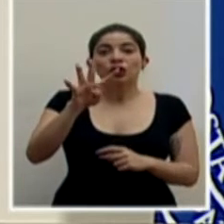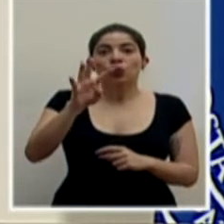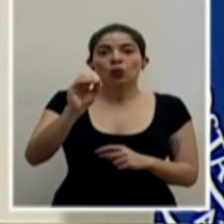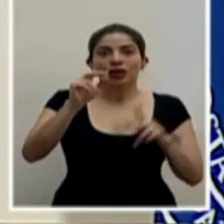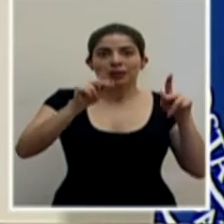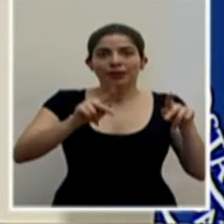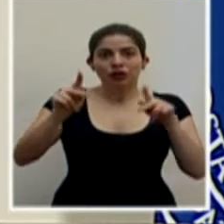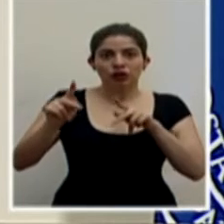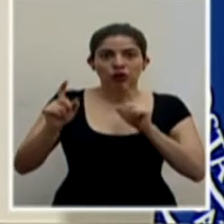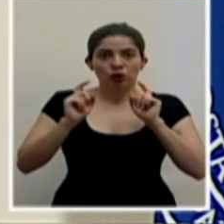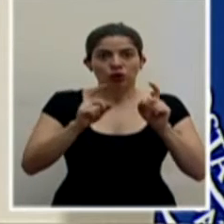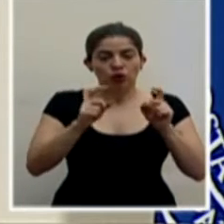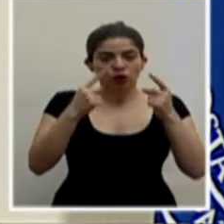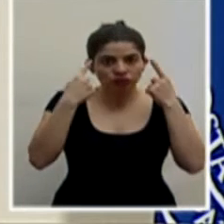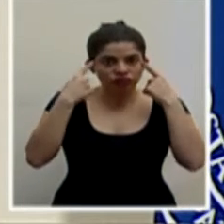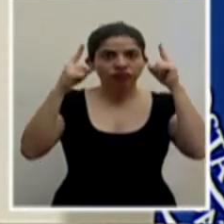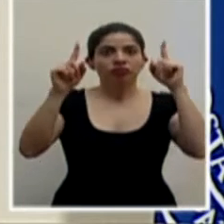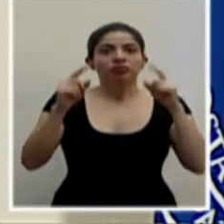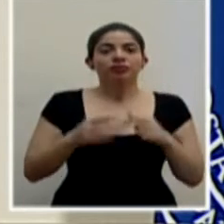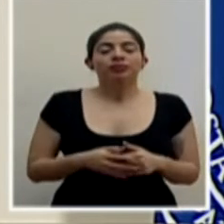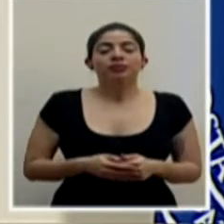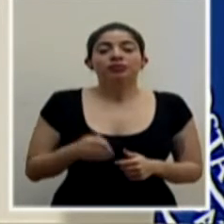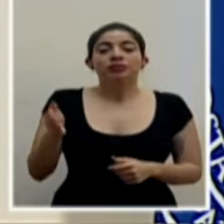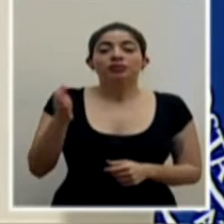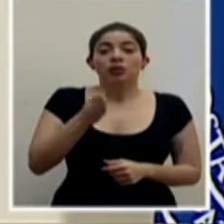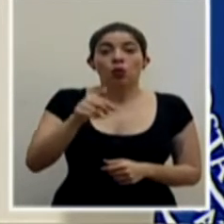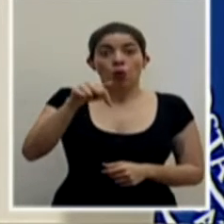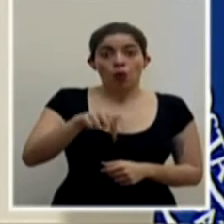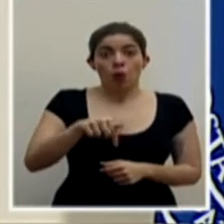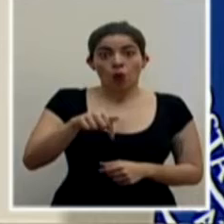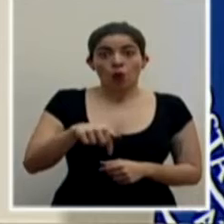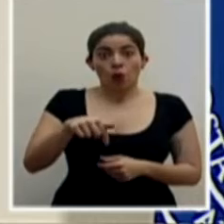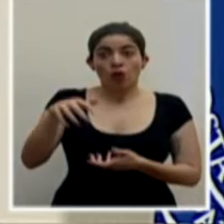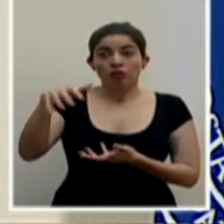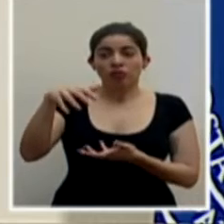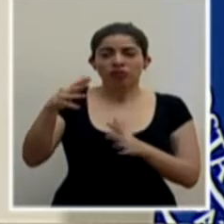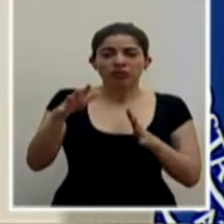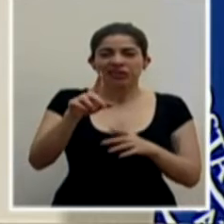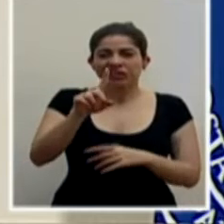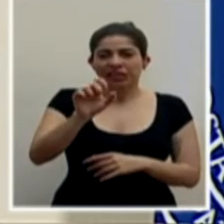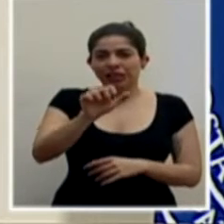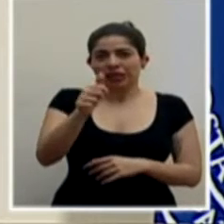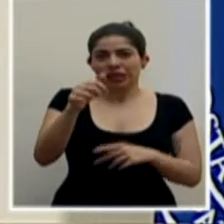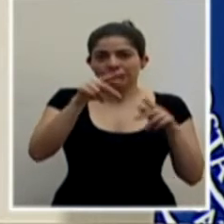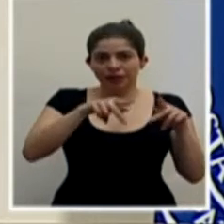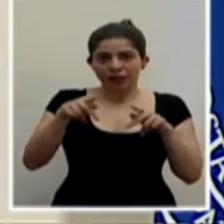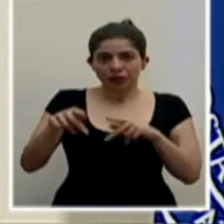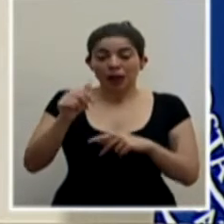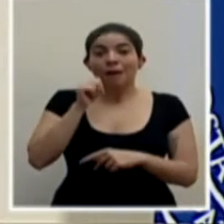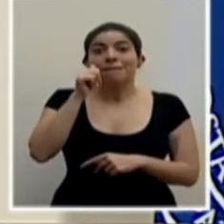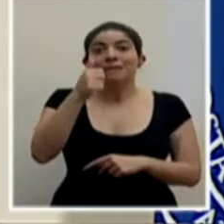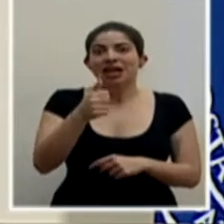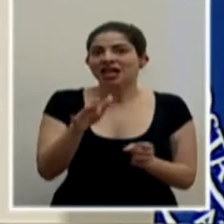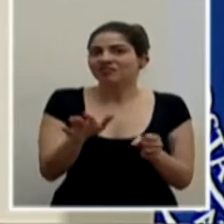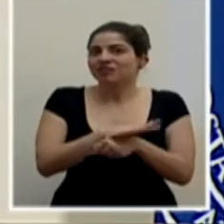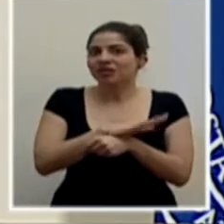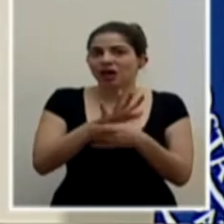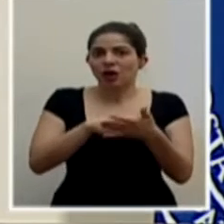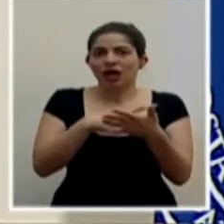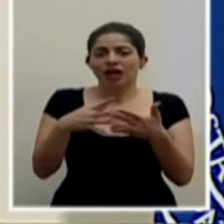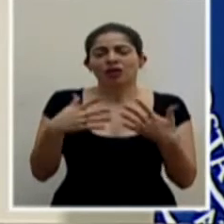140 donantes. El día de hoy se están recibiendo de 110 donantes y mañana la agenda está llena. Así